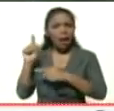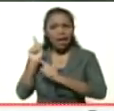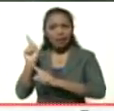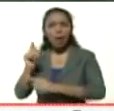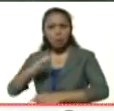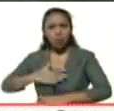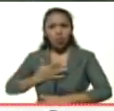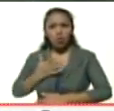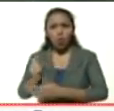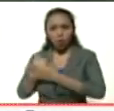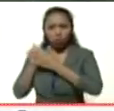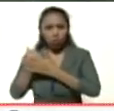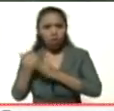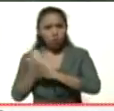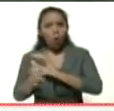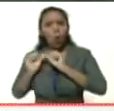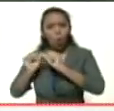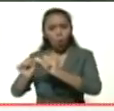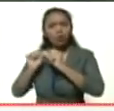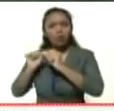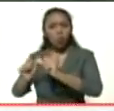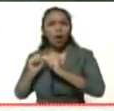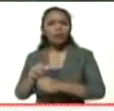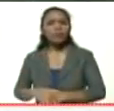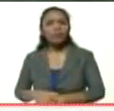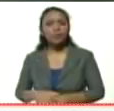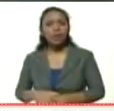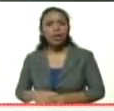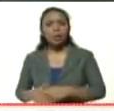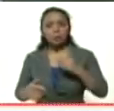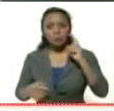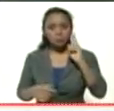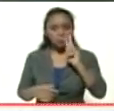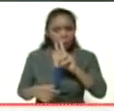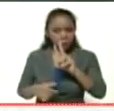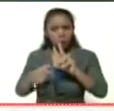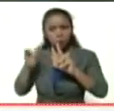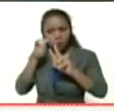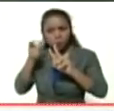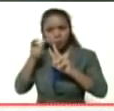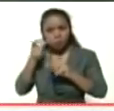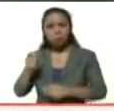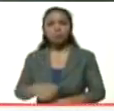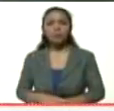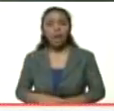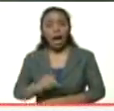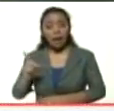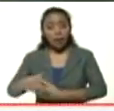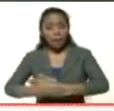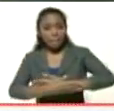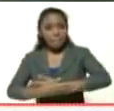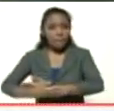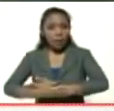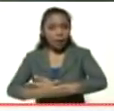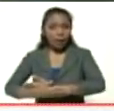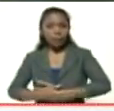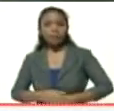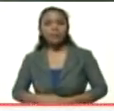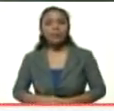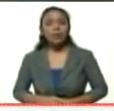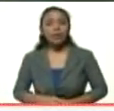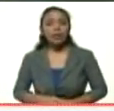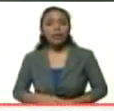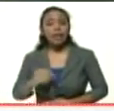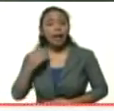a continuar siguiendo este neonato, este bebé recién nacido, y a